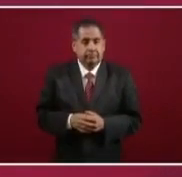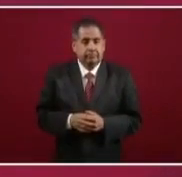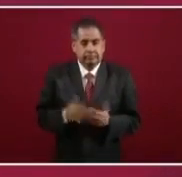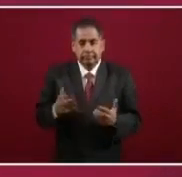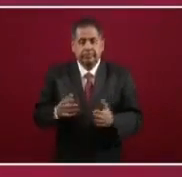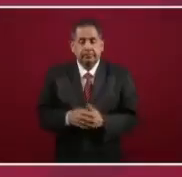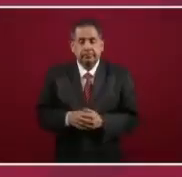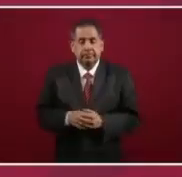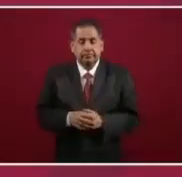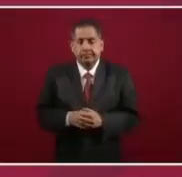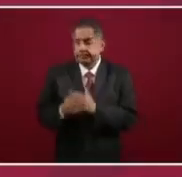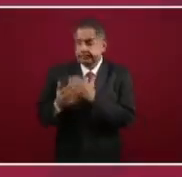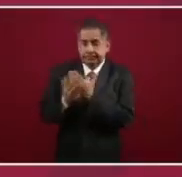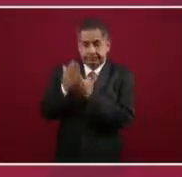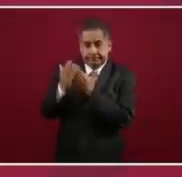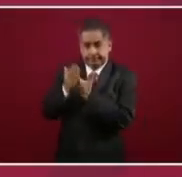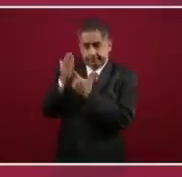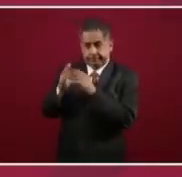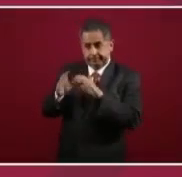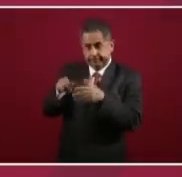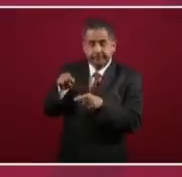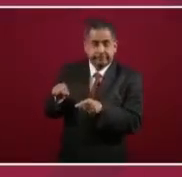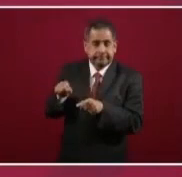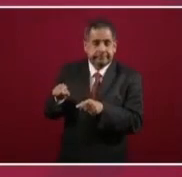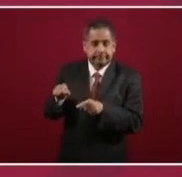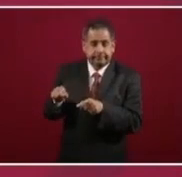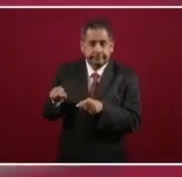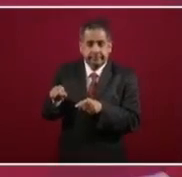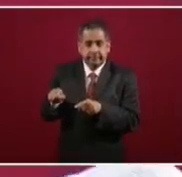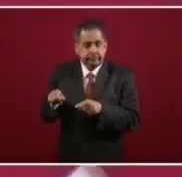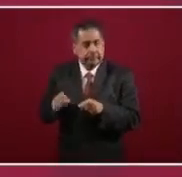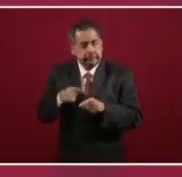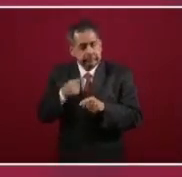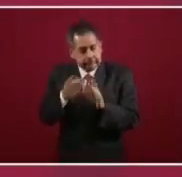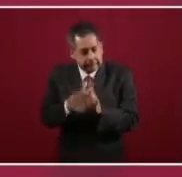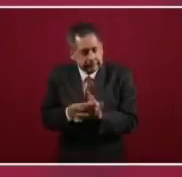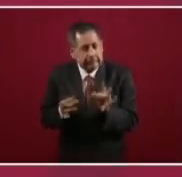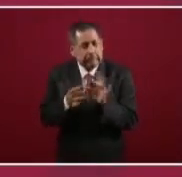todavía en la mañana aclaramos